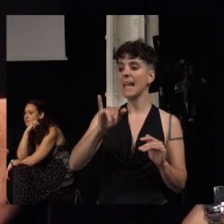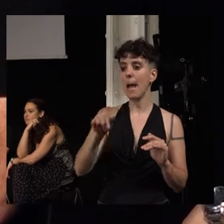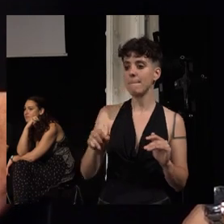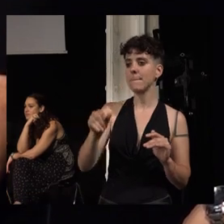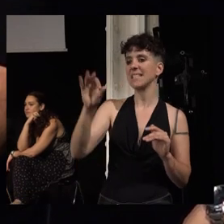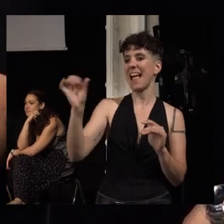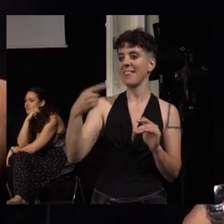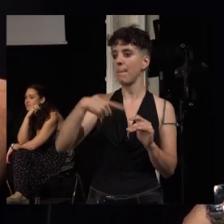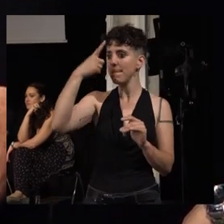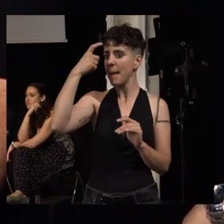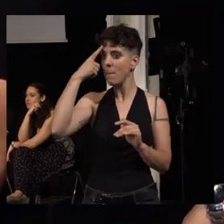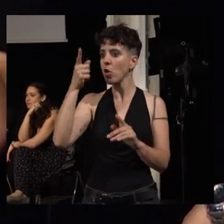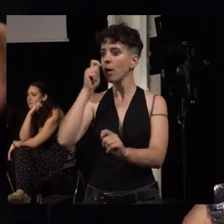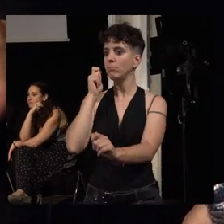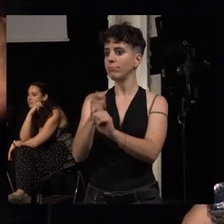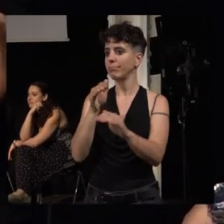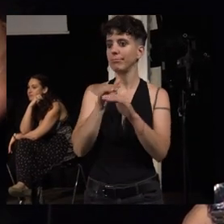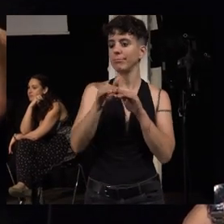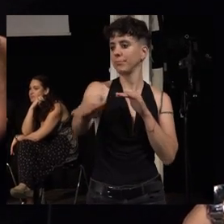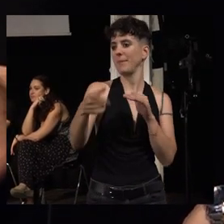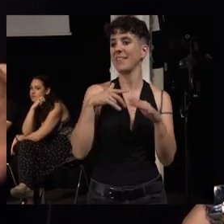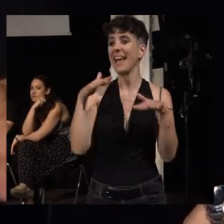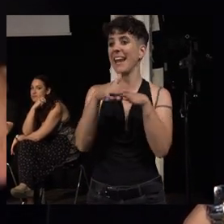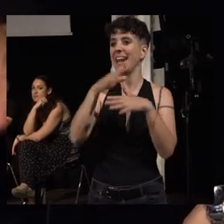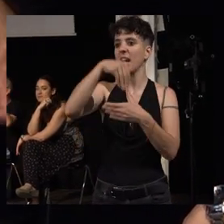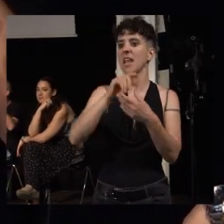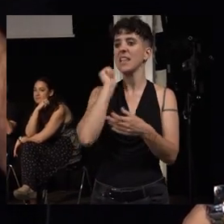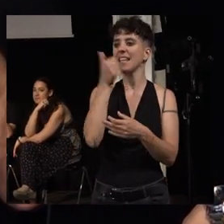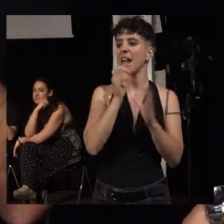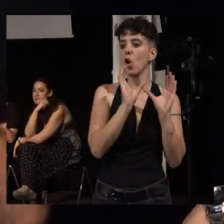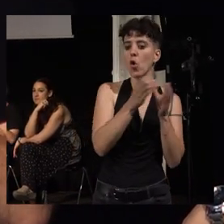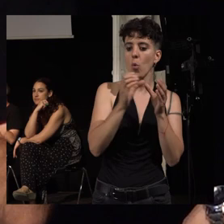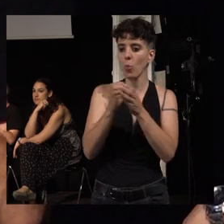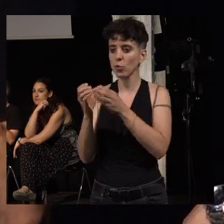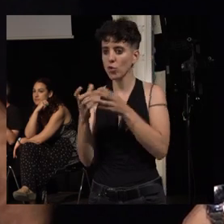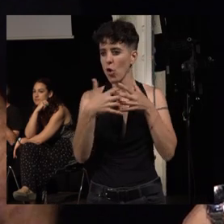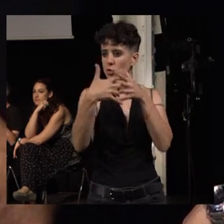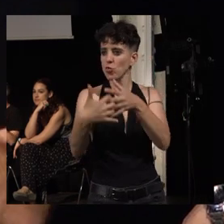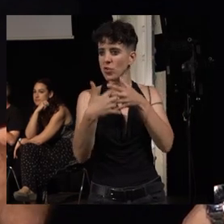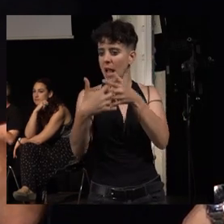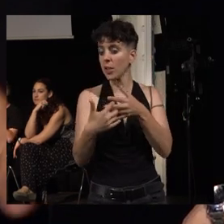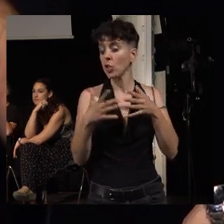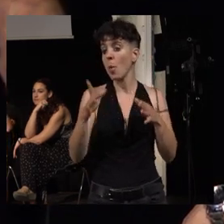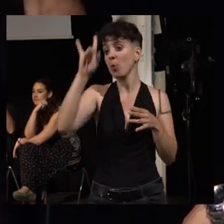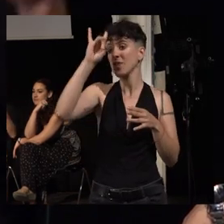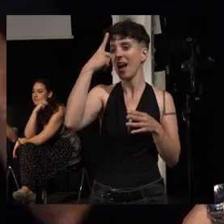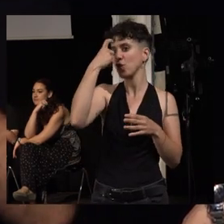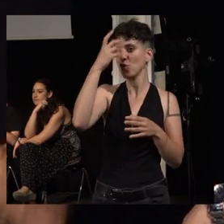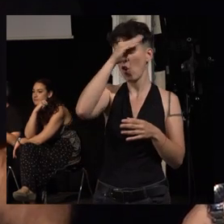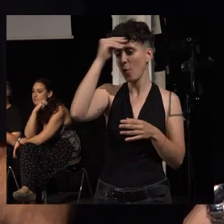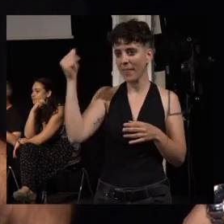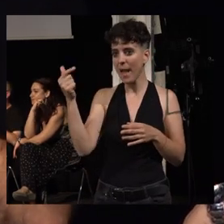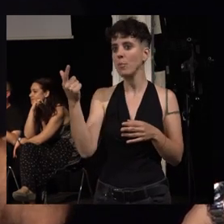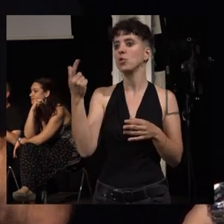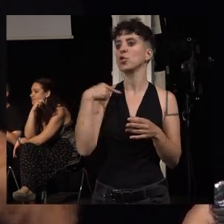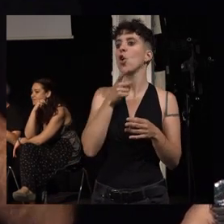memoria ahí, ¿no? ¿Y quién formó esa red? ¿Qué grupúsculos tan pequeñitos luchando contra la FEL? Por si no nos acordamos, ¿no? Contra Cerolo y con